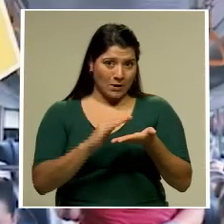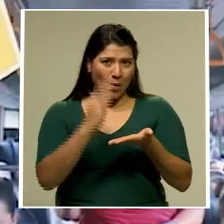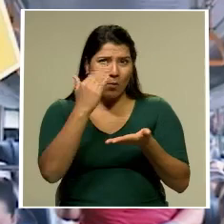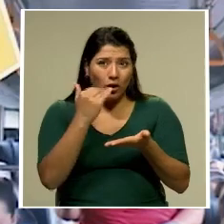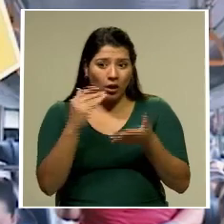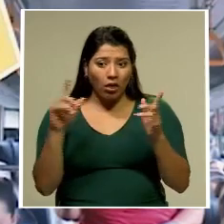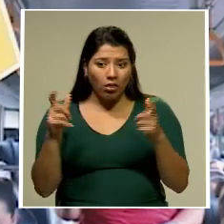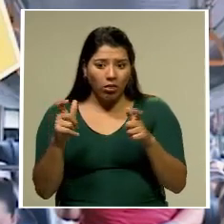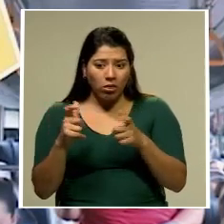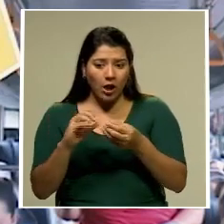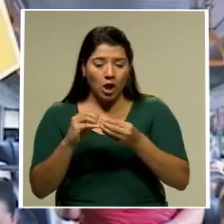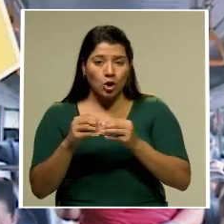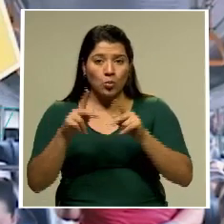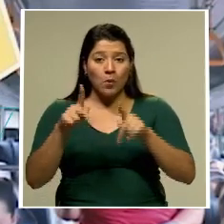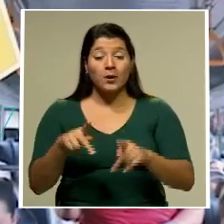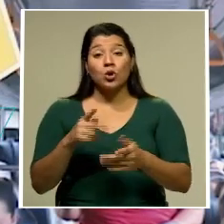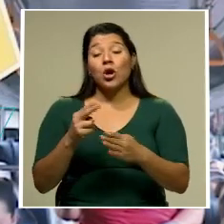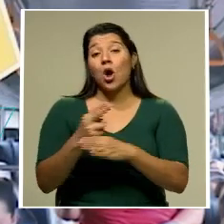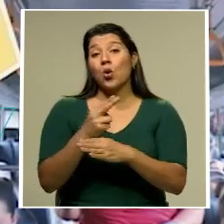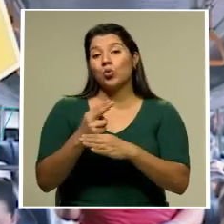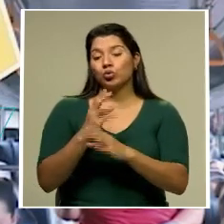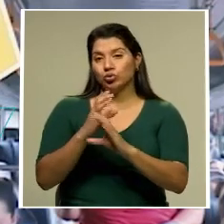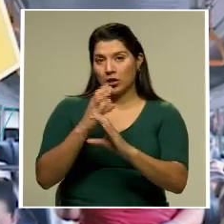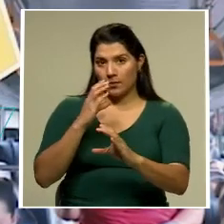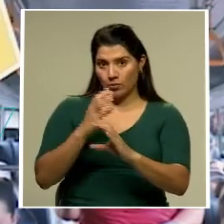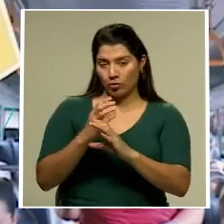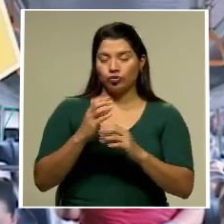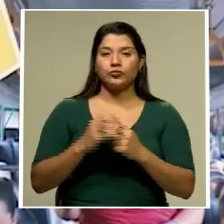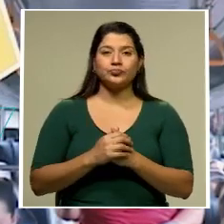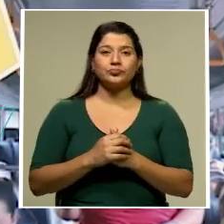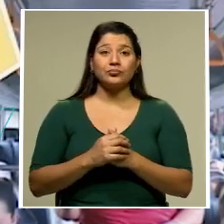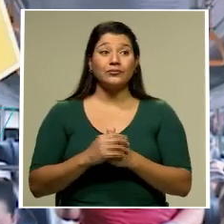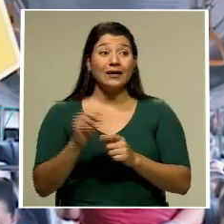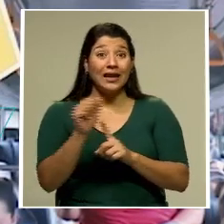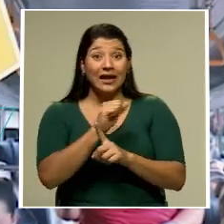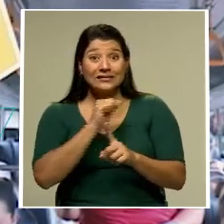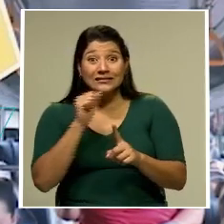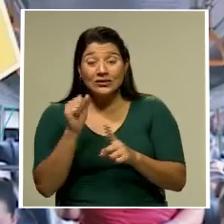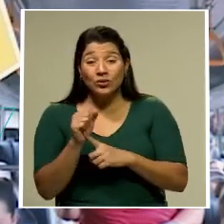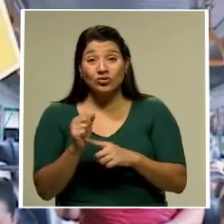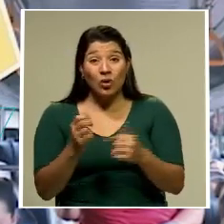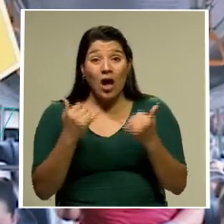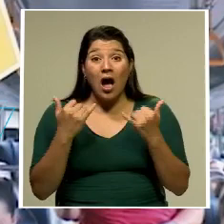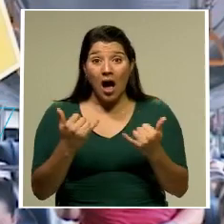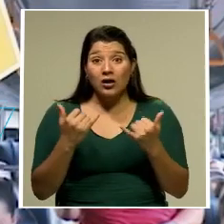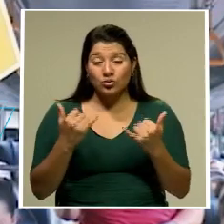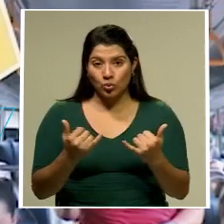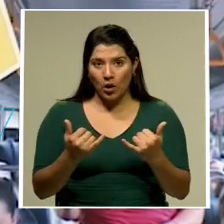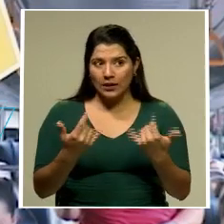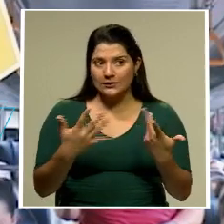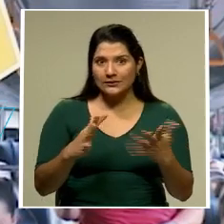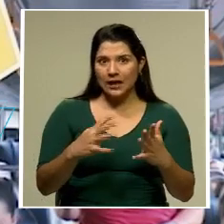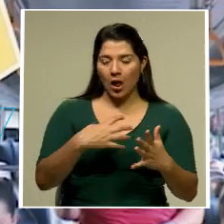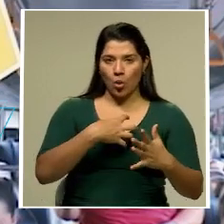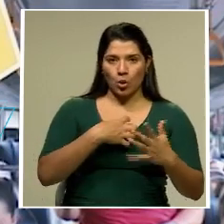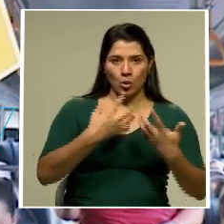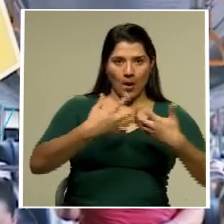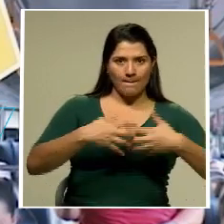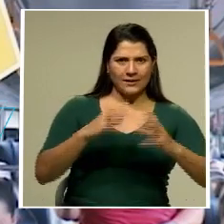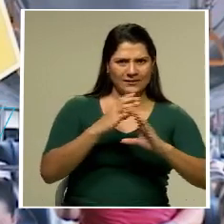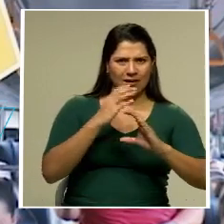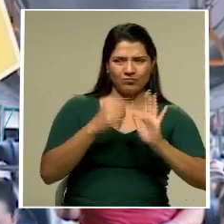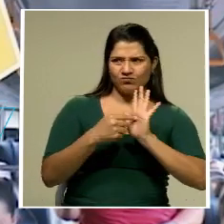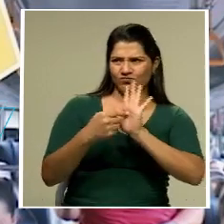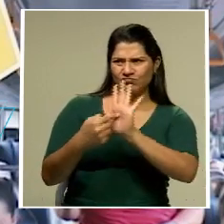en un informe técnico que determinó que en la coyuntura actual el sector autobús, ¿verdad? Todo lo que es el sector ha sido